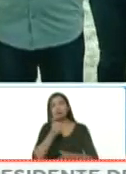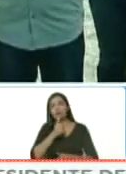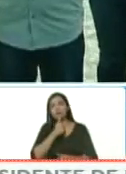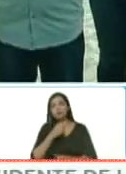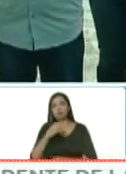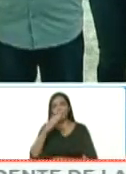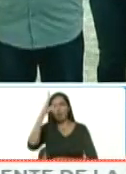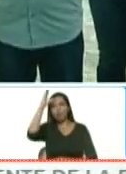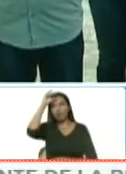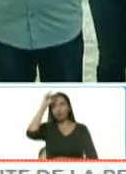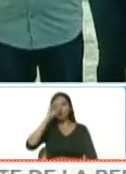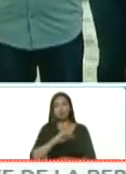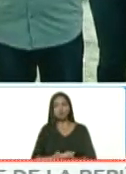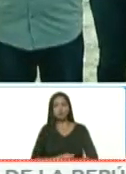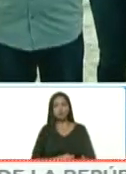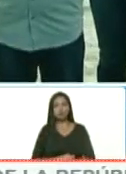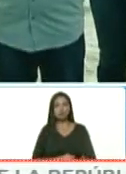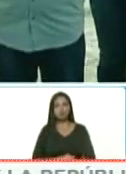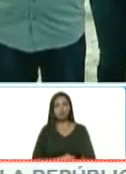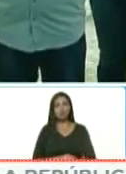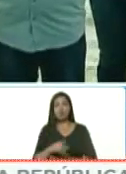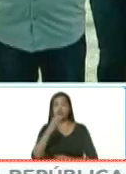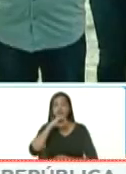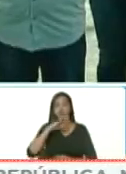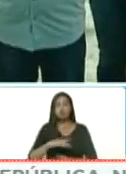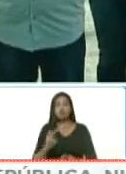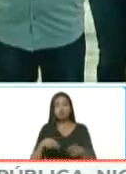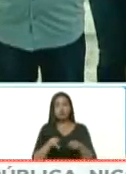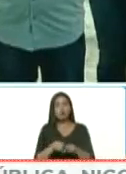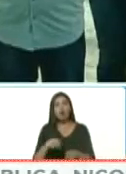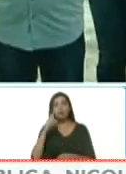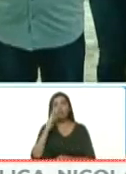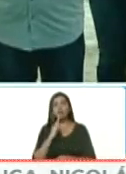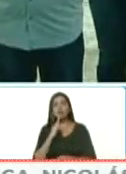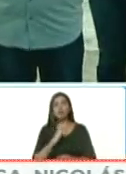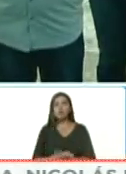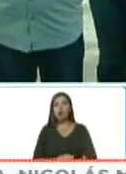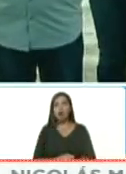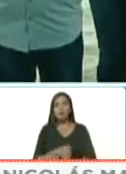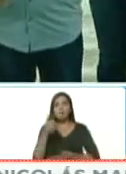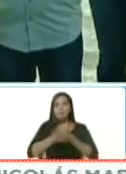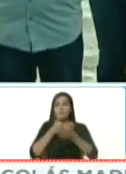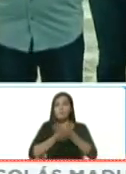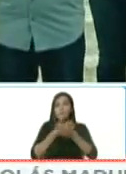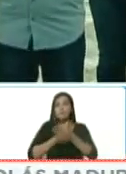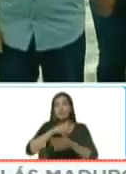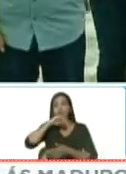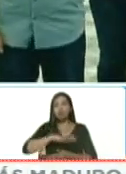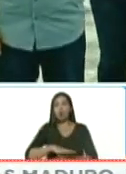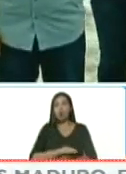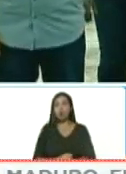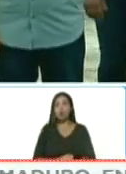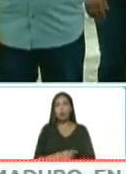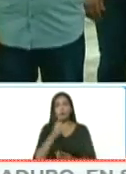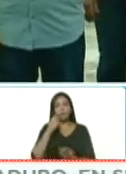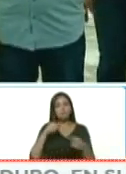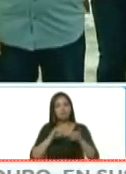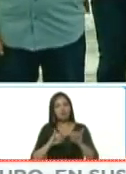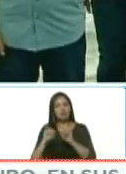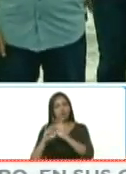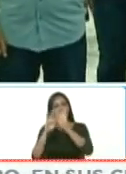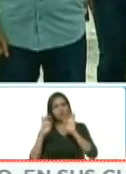Trump. Es una historia, la de Bolívar, que está en batalla histórica, valga la